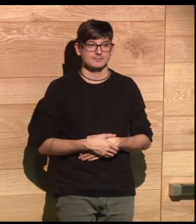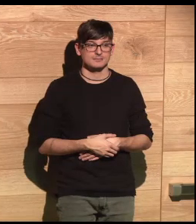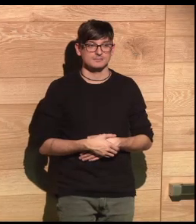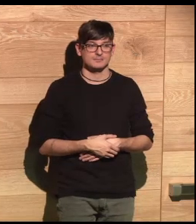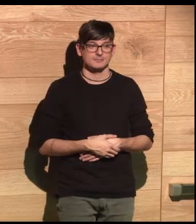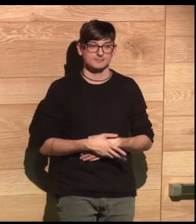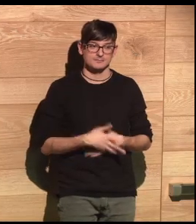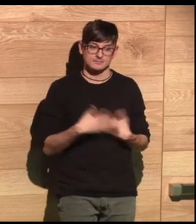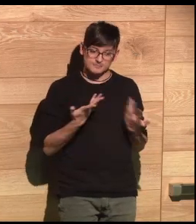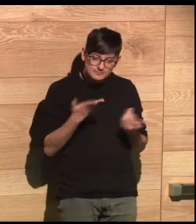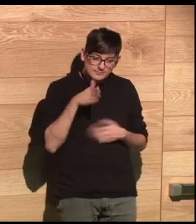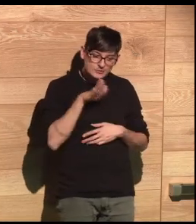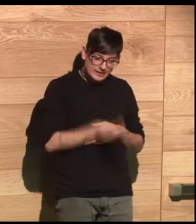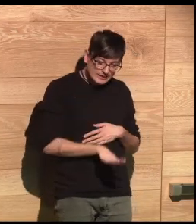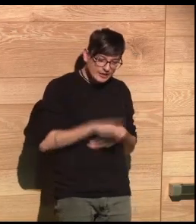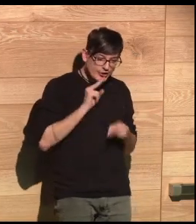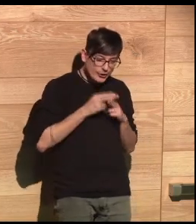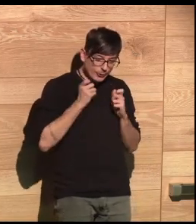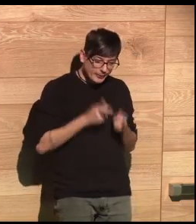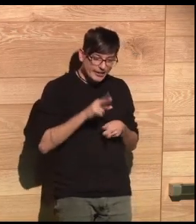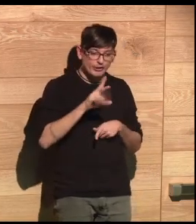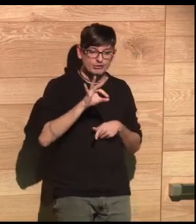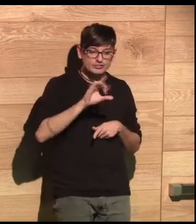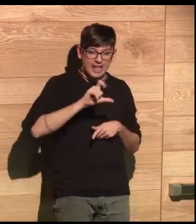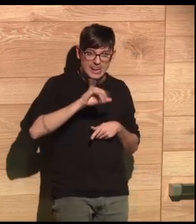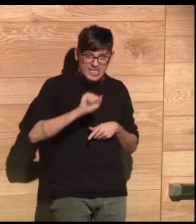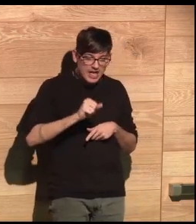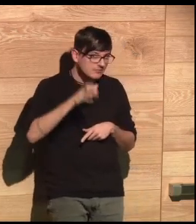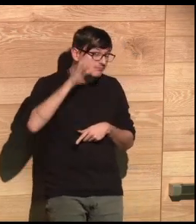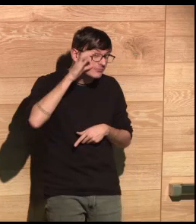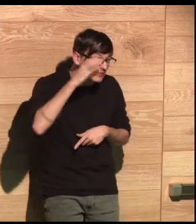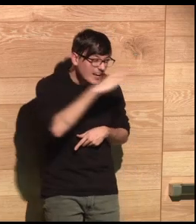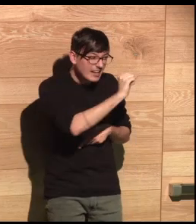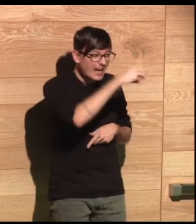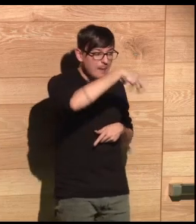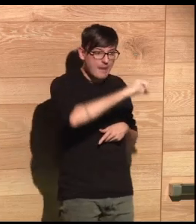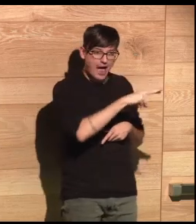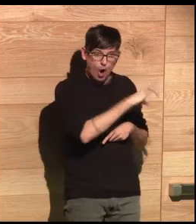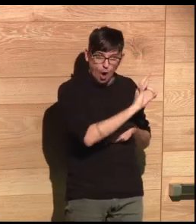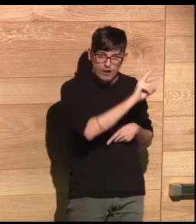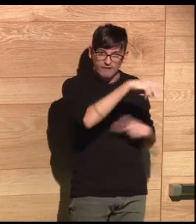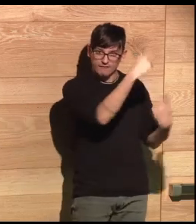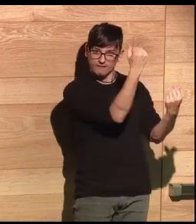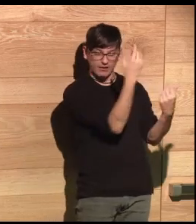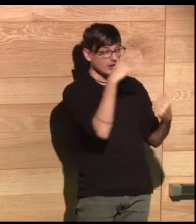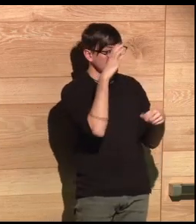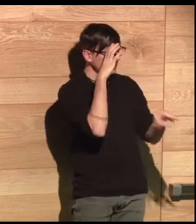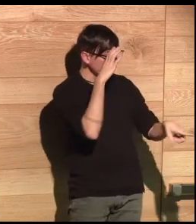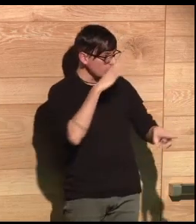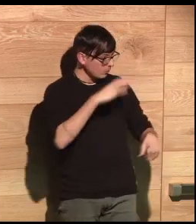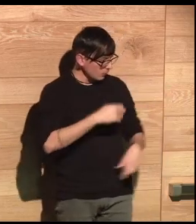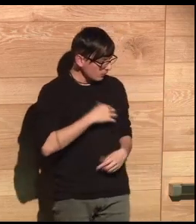Era una niña llamada Rosalía. Escuchó a un tal Camarón y le dio un vuelco el corazón y decidió ese día